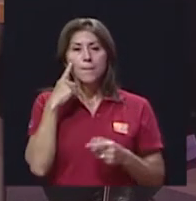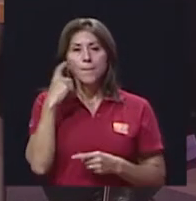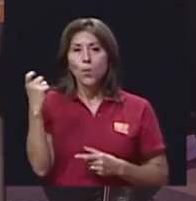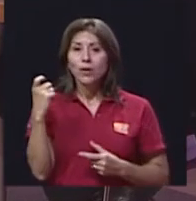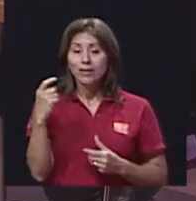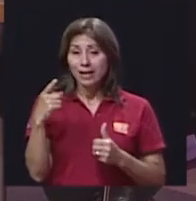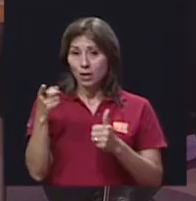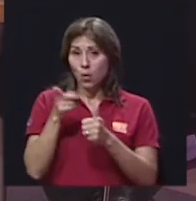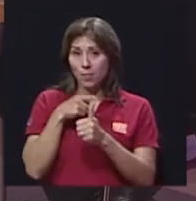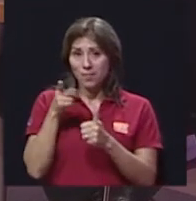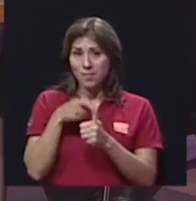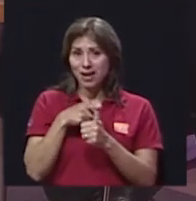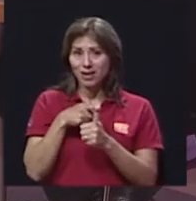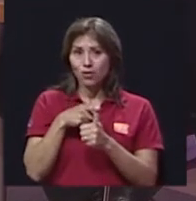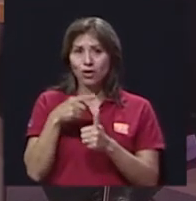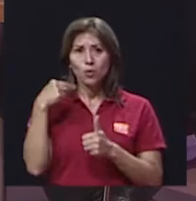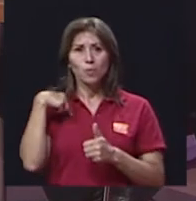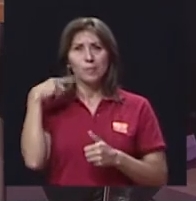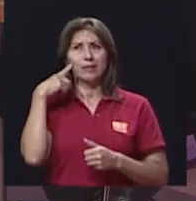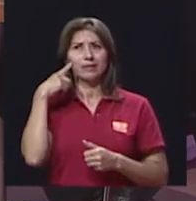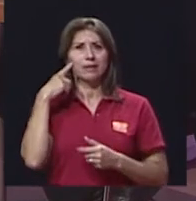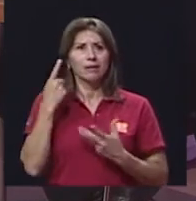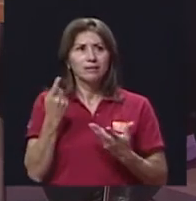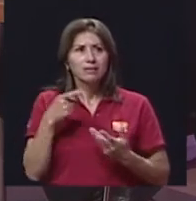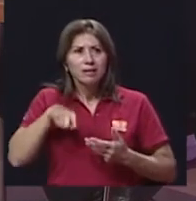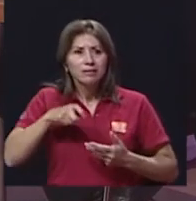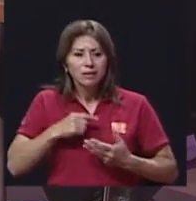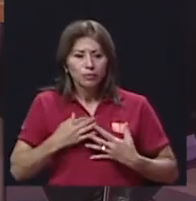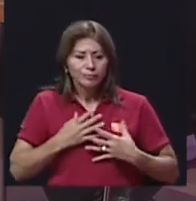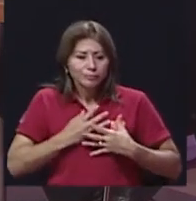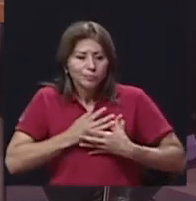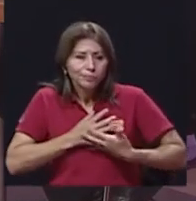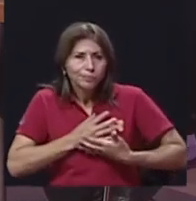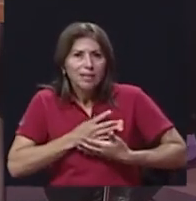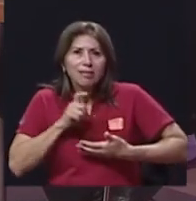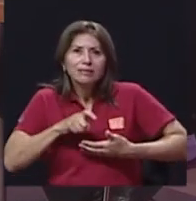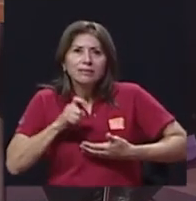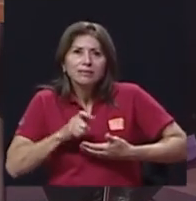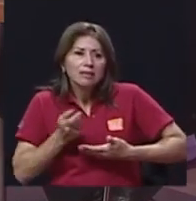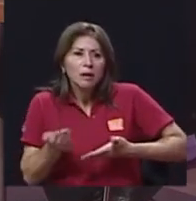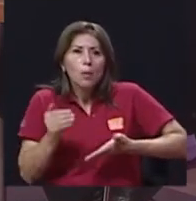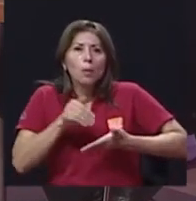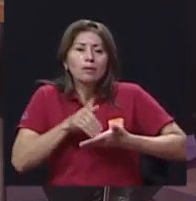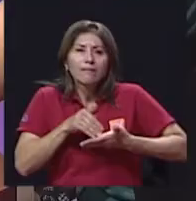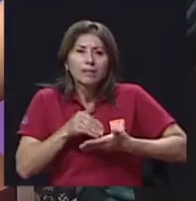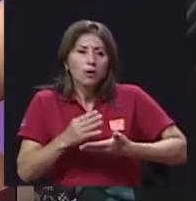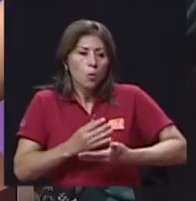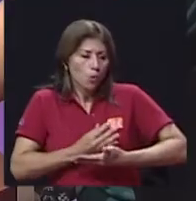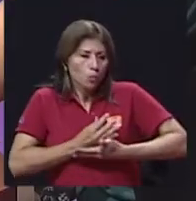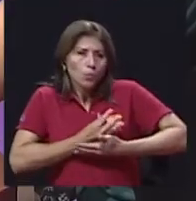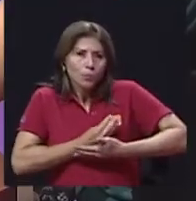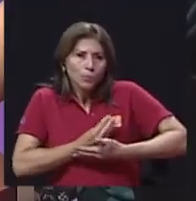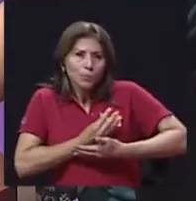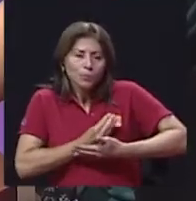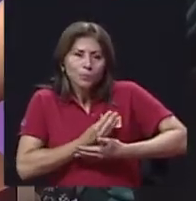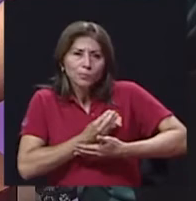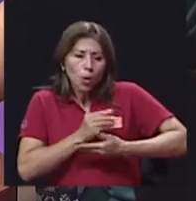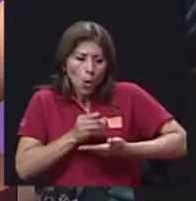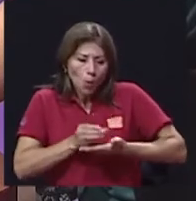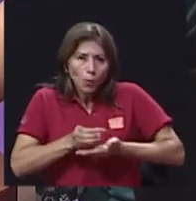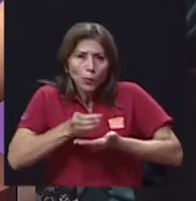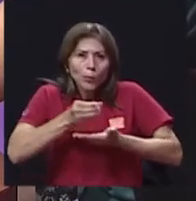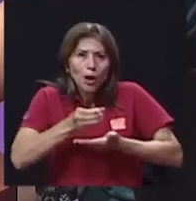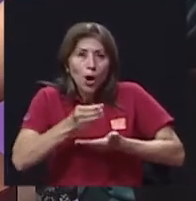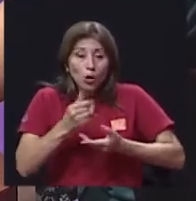lo primero es donde te vas a sacar la leche digamos y vas a poder mantener la producción de la leche después de no digamos